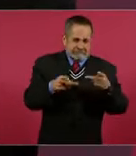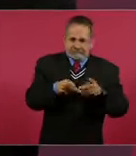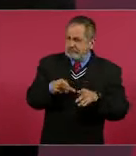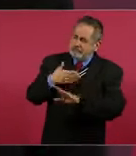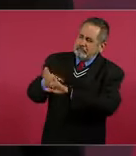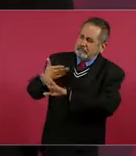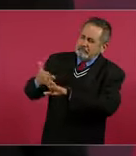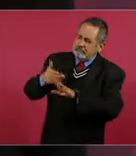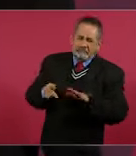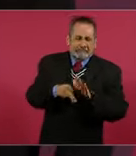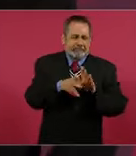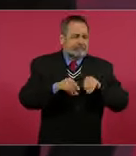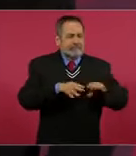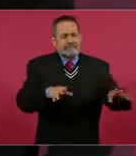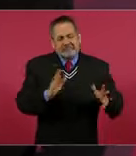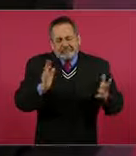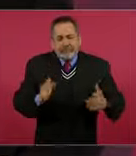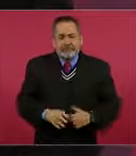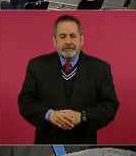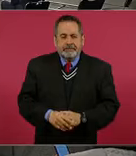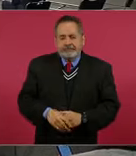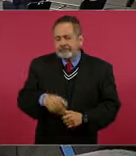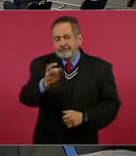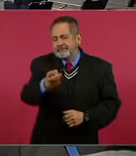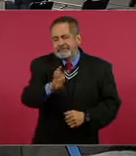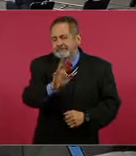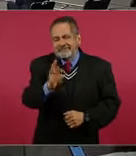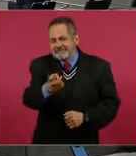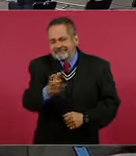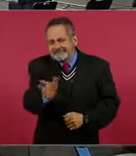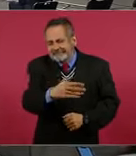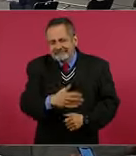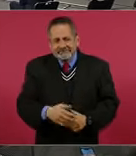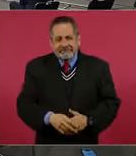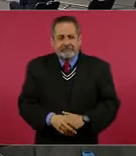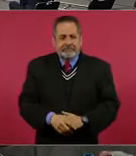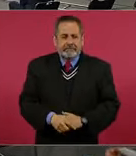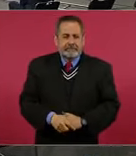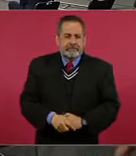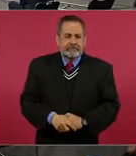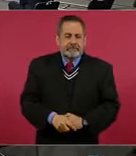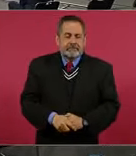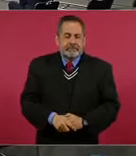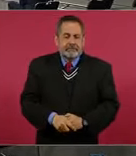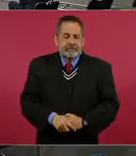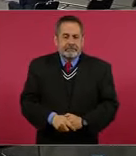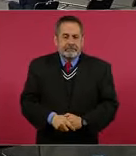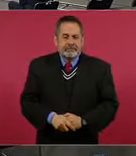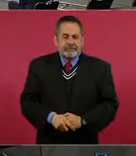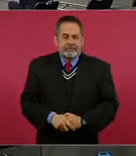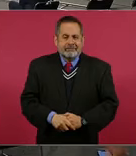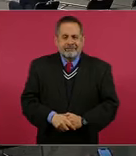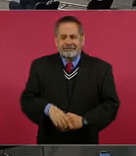Bueno, es que la Casa Blanca remitió en la... Por eso, por eso, sí. No sé si le madrugó al gobierno de